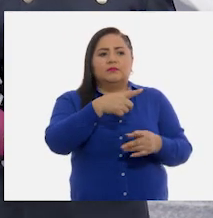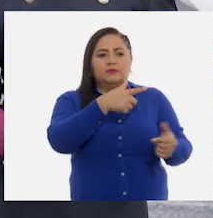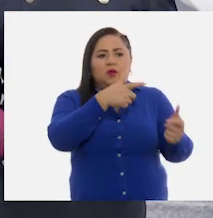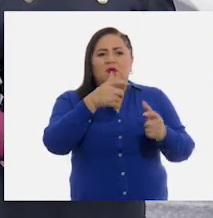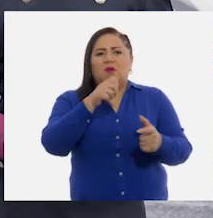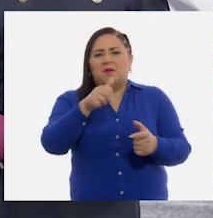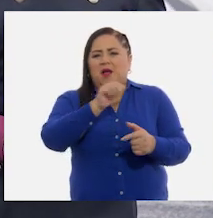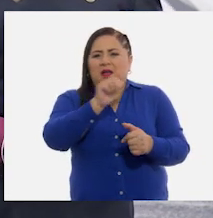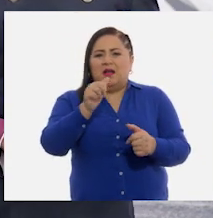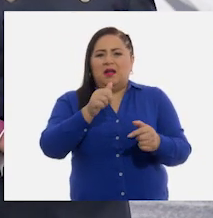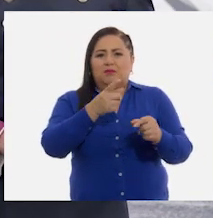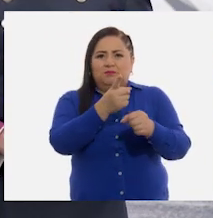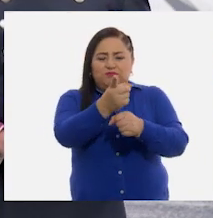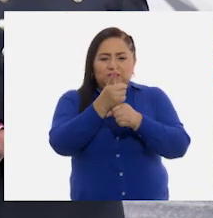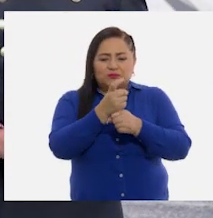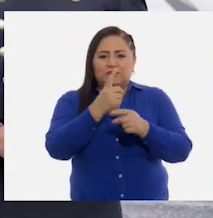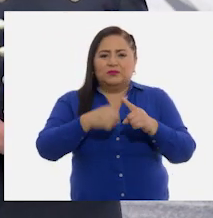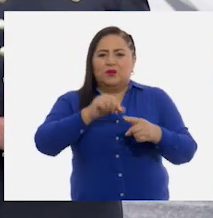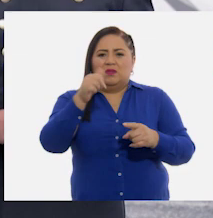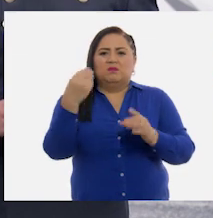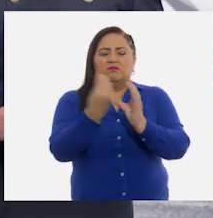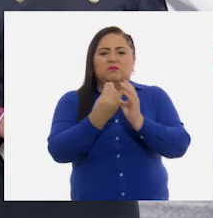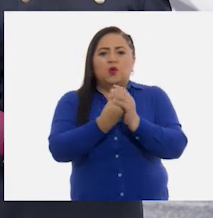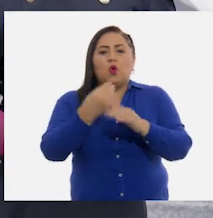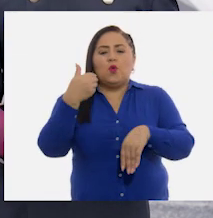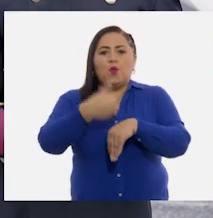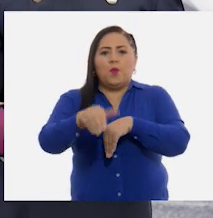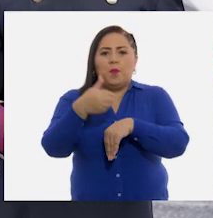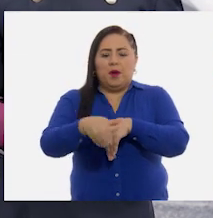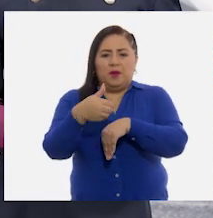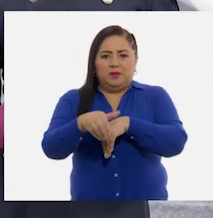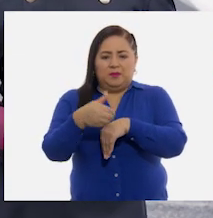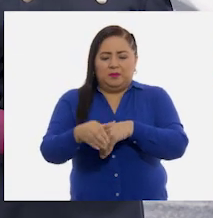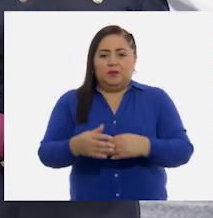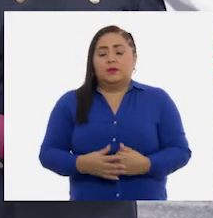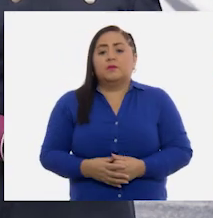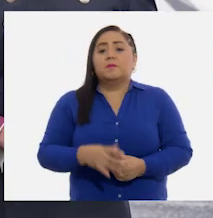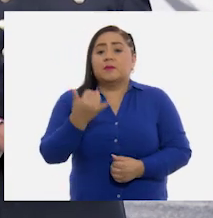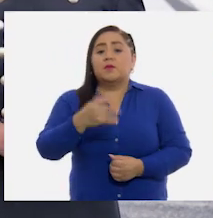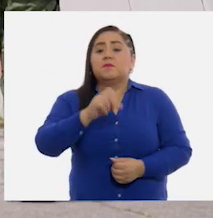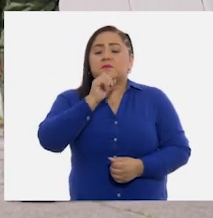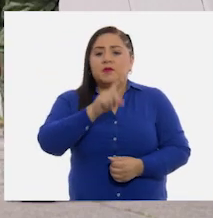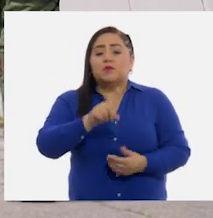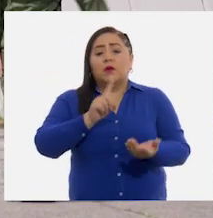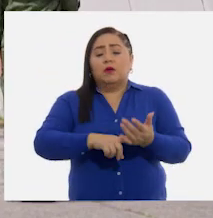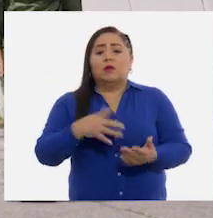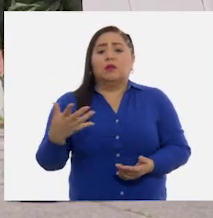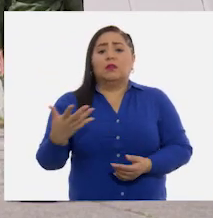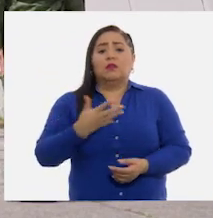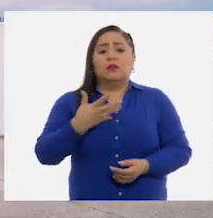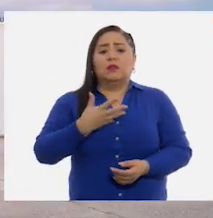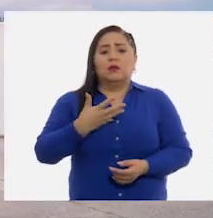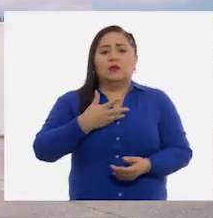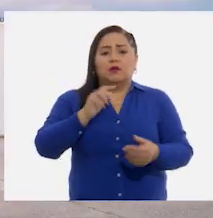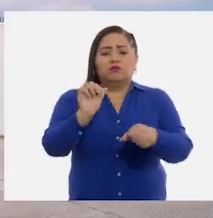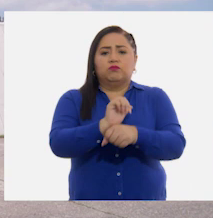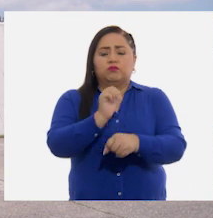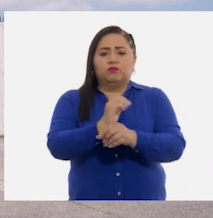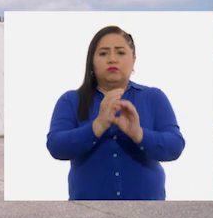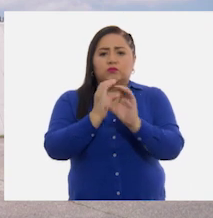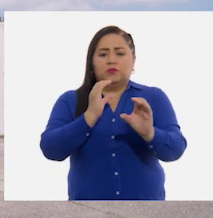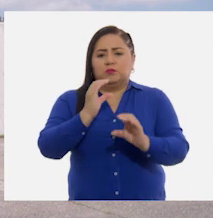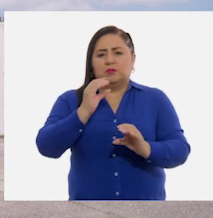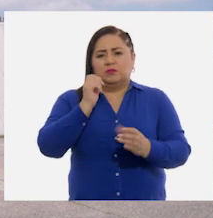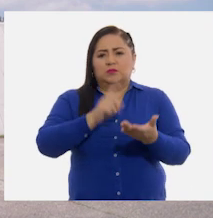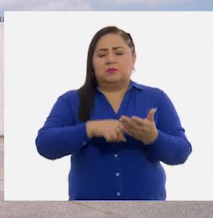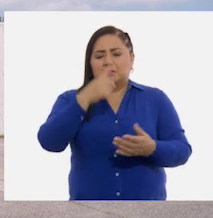ERC Lynx 90 F1 y el M1 Sultrap. Asimismo también contamos con un vehículo escuela en el cual